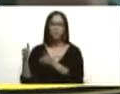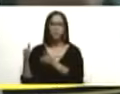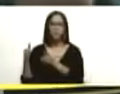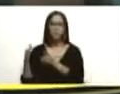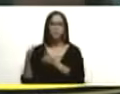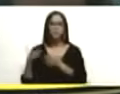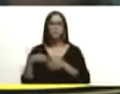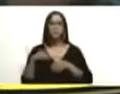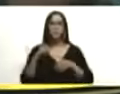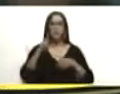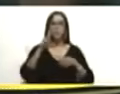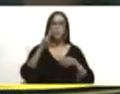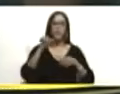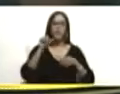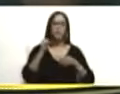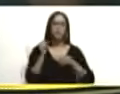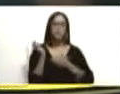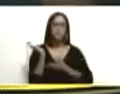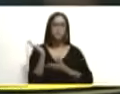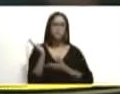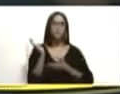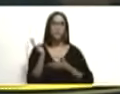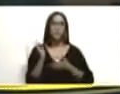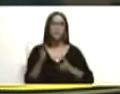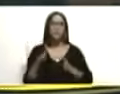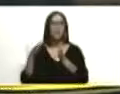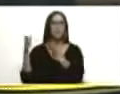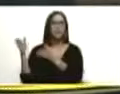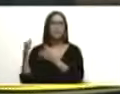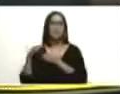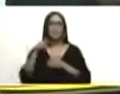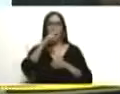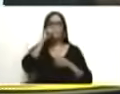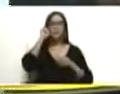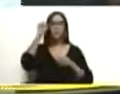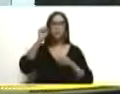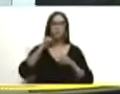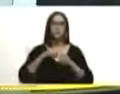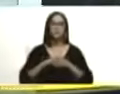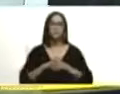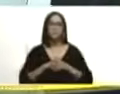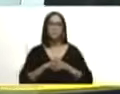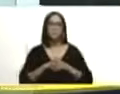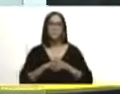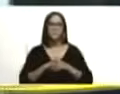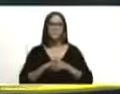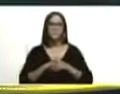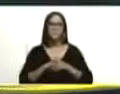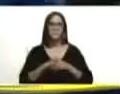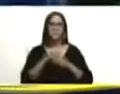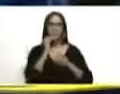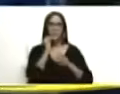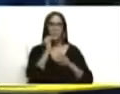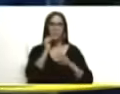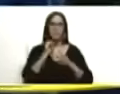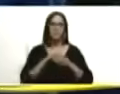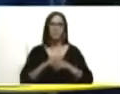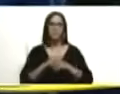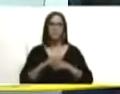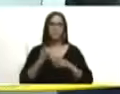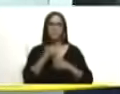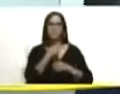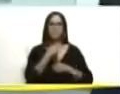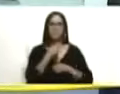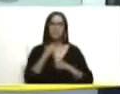Luis Alfonso Dávila. Y a la extrema derecha estaba Nicolás Maduro. Un chamito, mira. Tenía la corbata